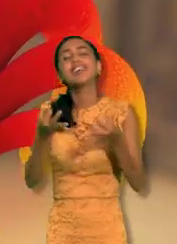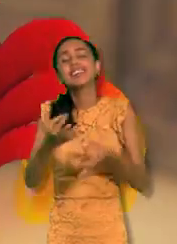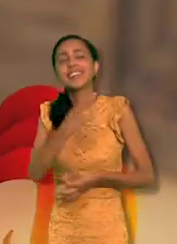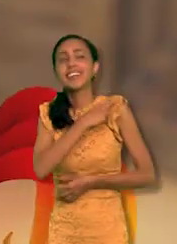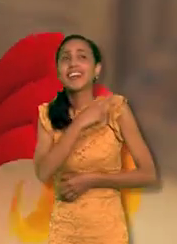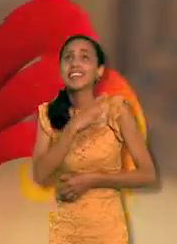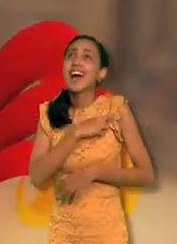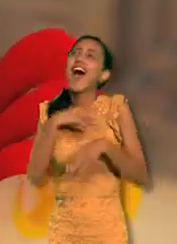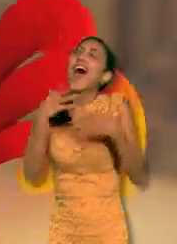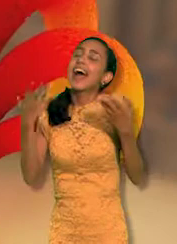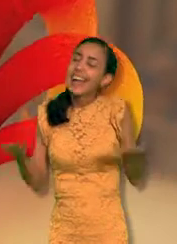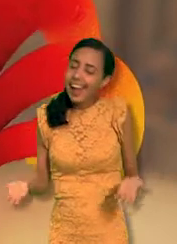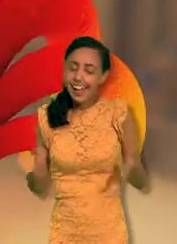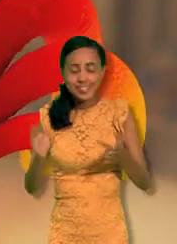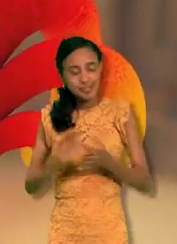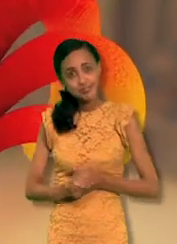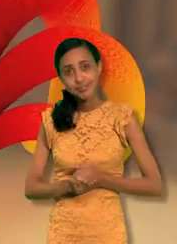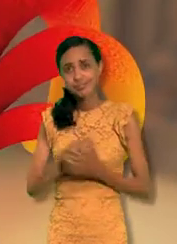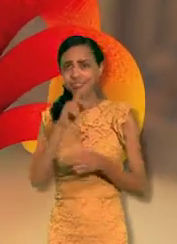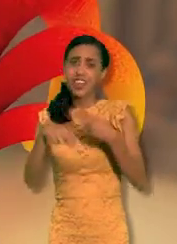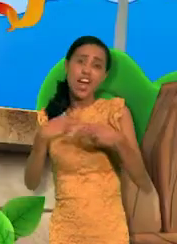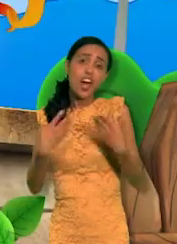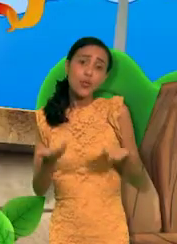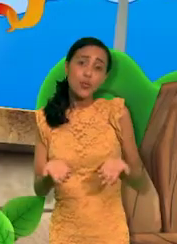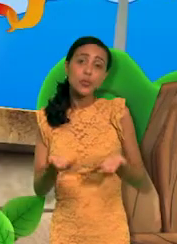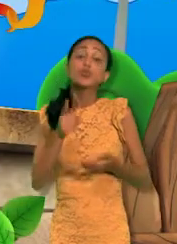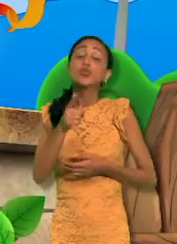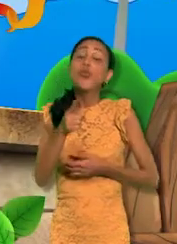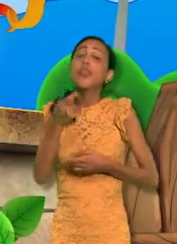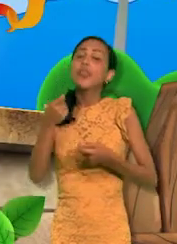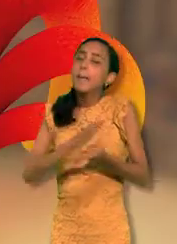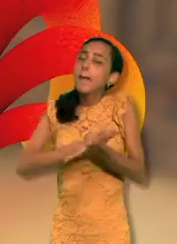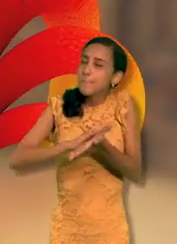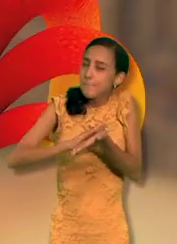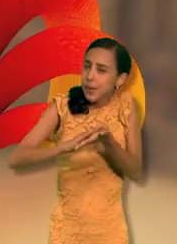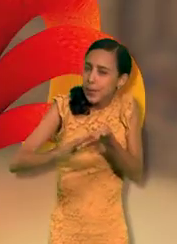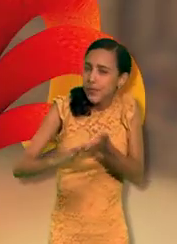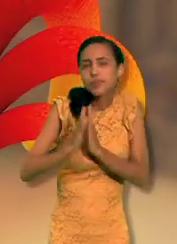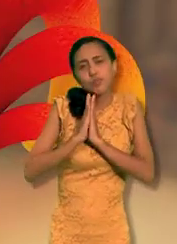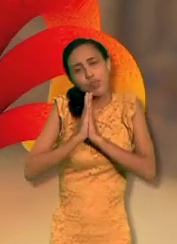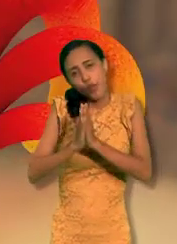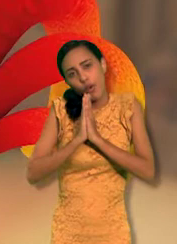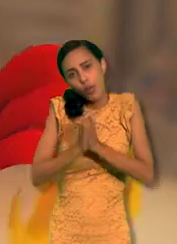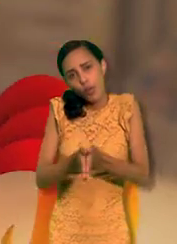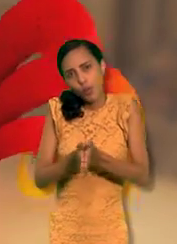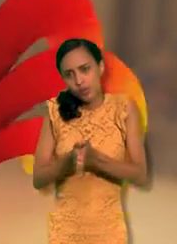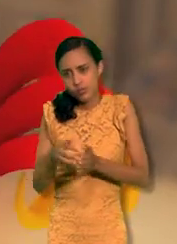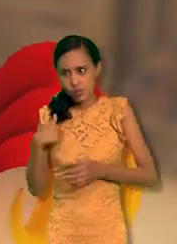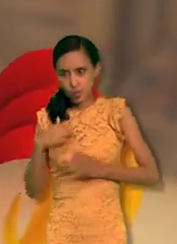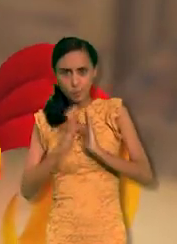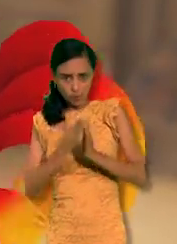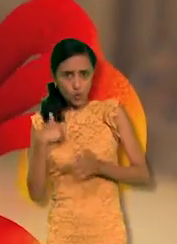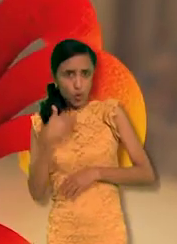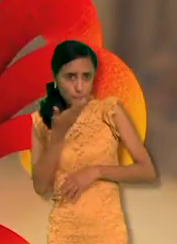claro! ¡Claro está! ¿Entonces? No era más fácil pedirlo de favor. ¿De favor?